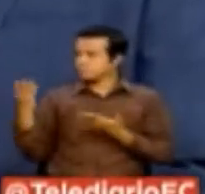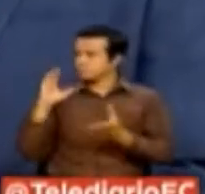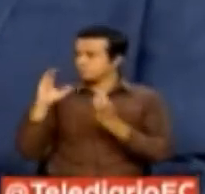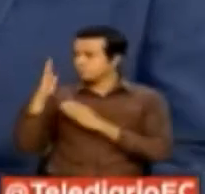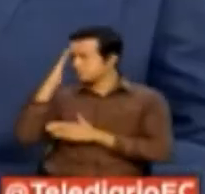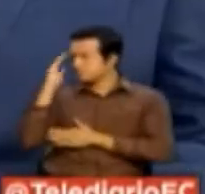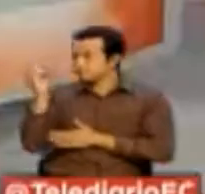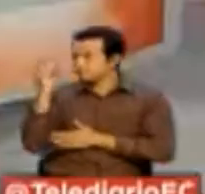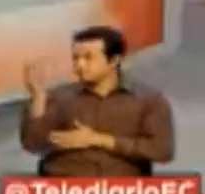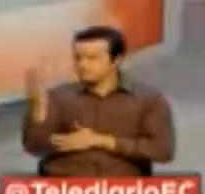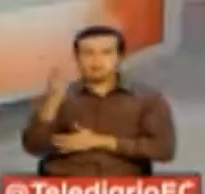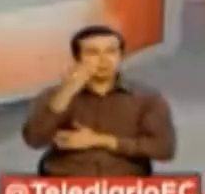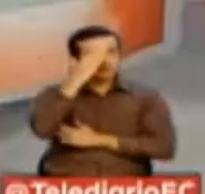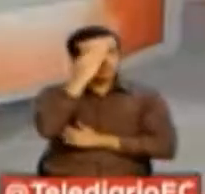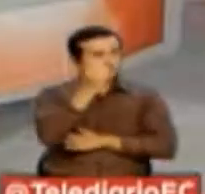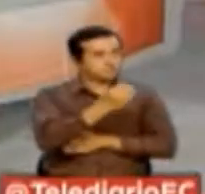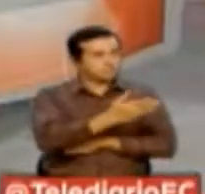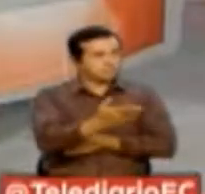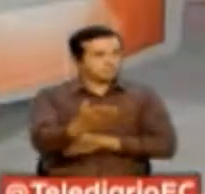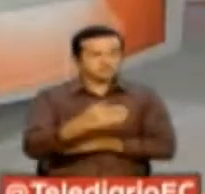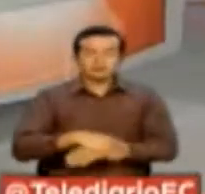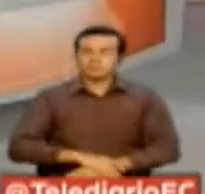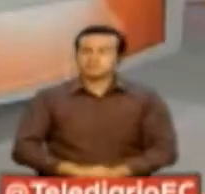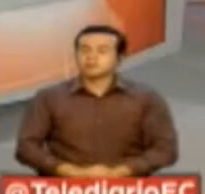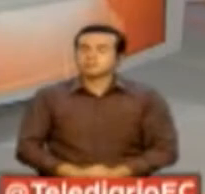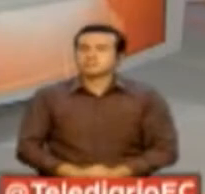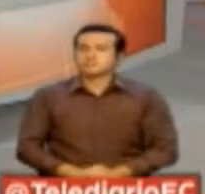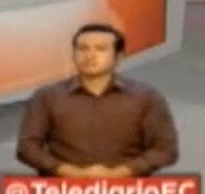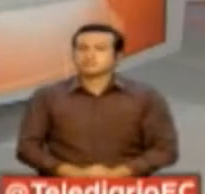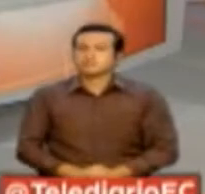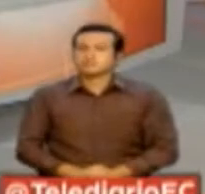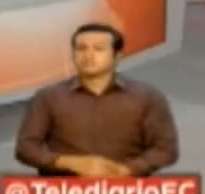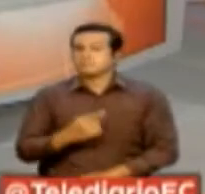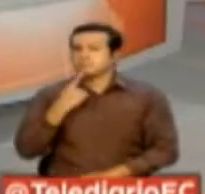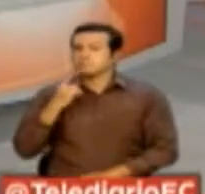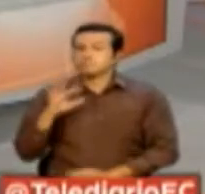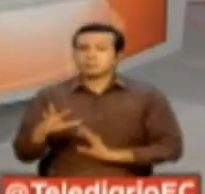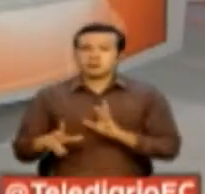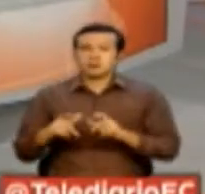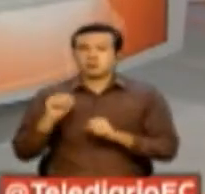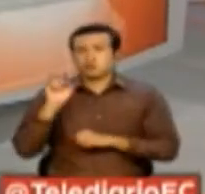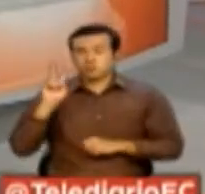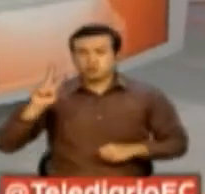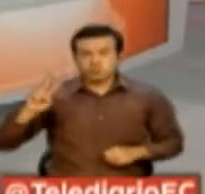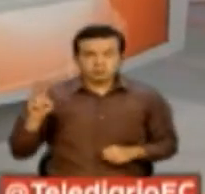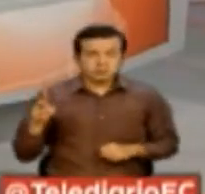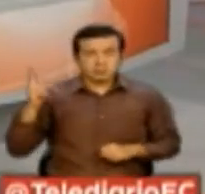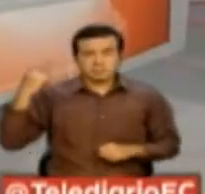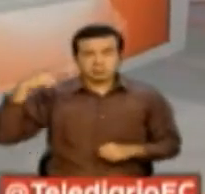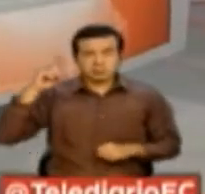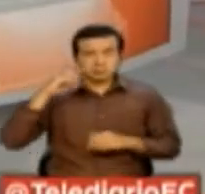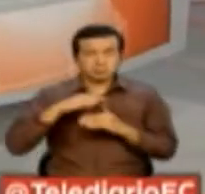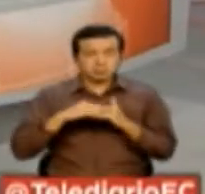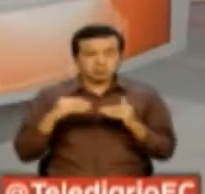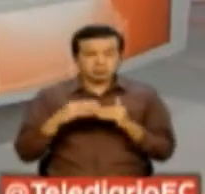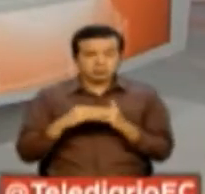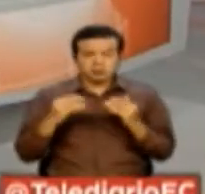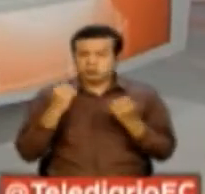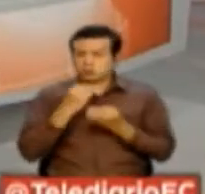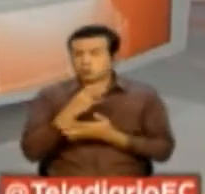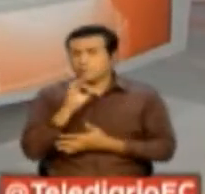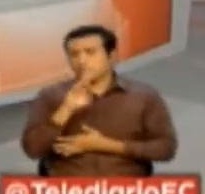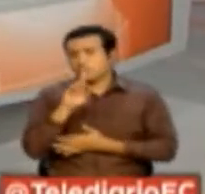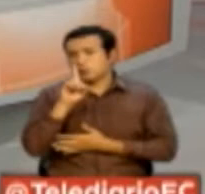impresión buenos días se habla del atraco del siglo 2000 millones de dólares dice